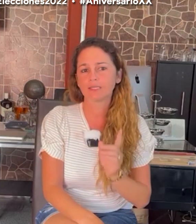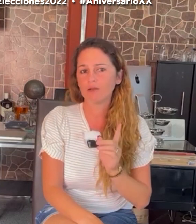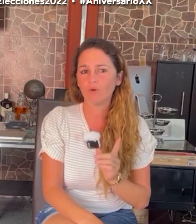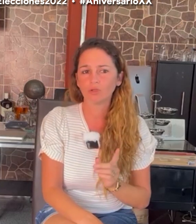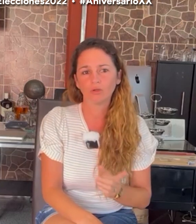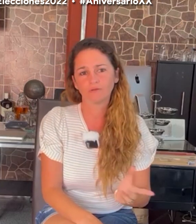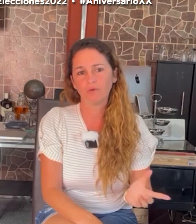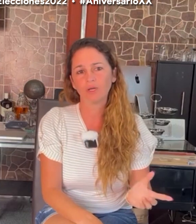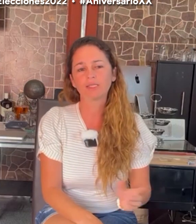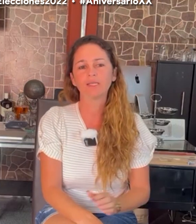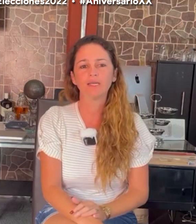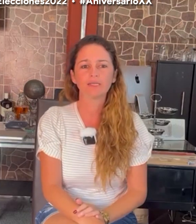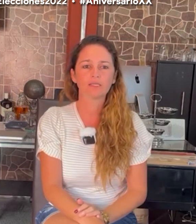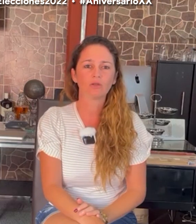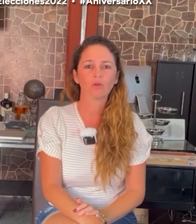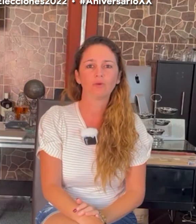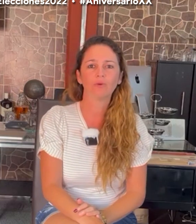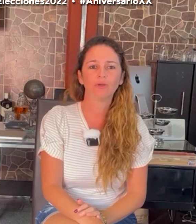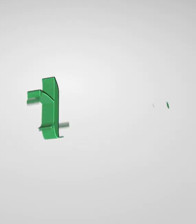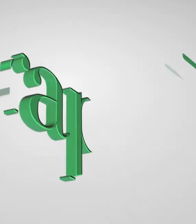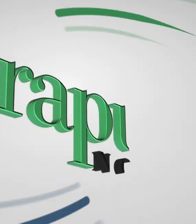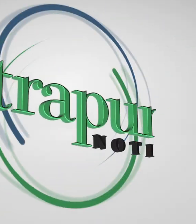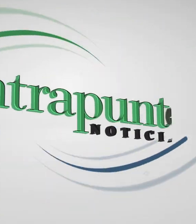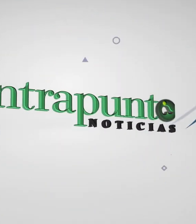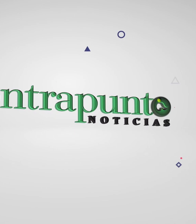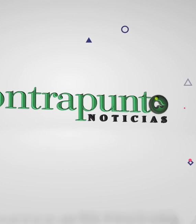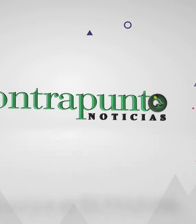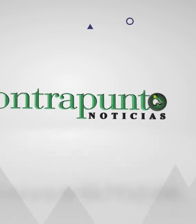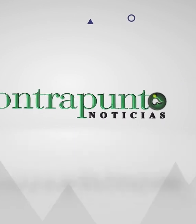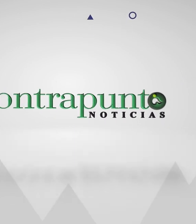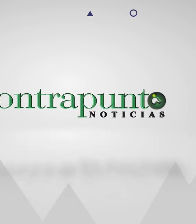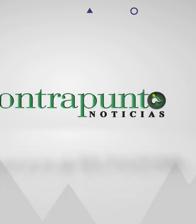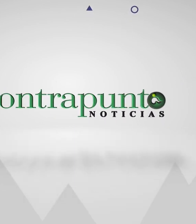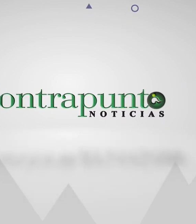si el voto los favorece el 5 de junio